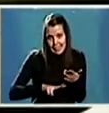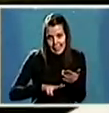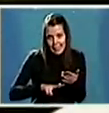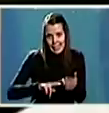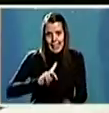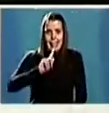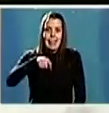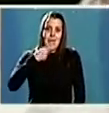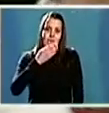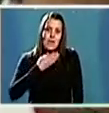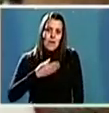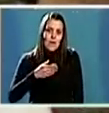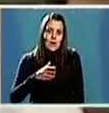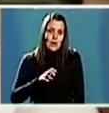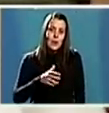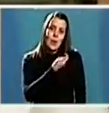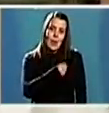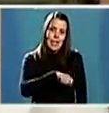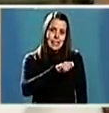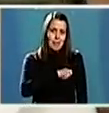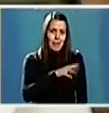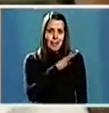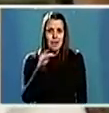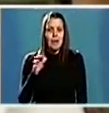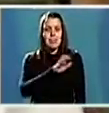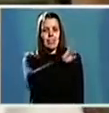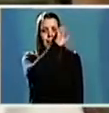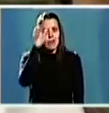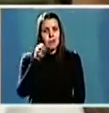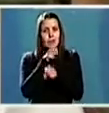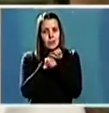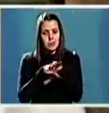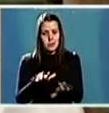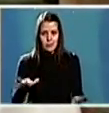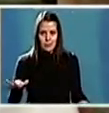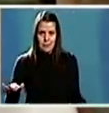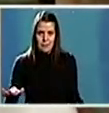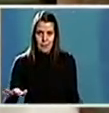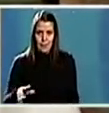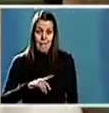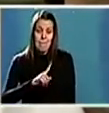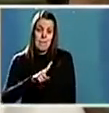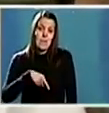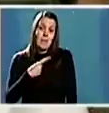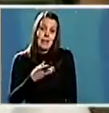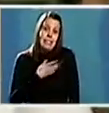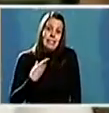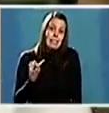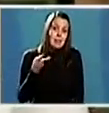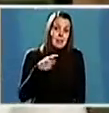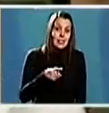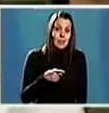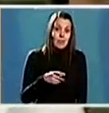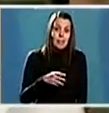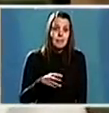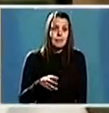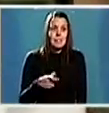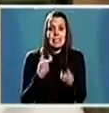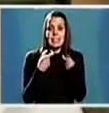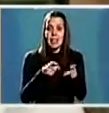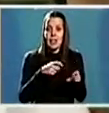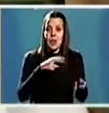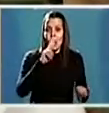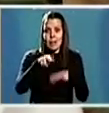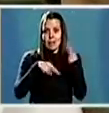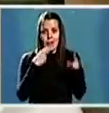familias do Estado e do resto de Europa. E despois o propio canal de restaurantes e